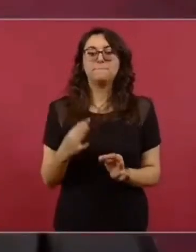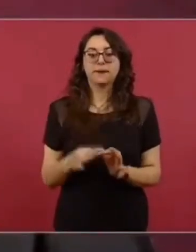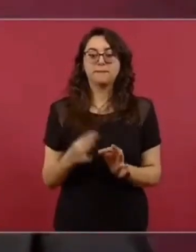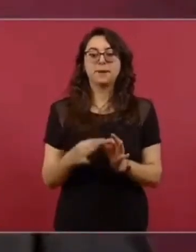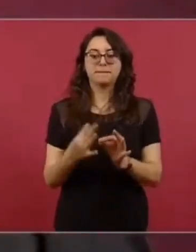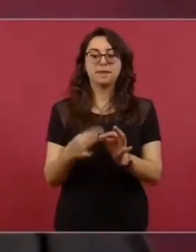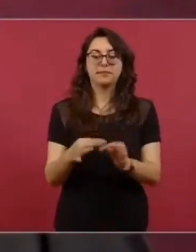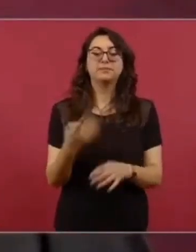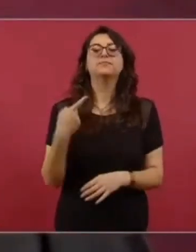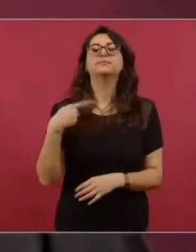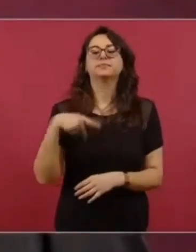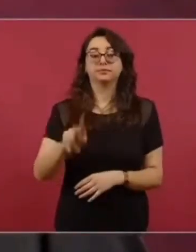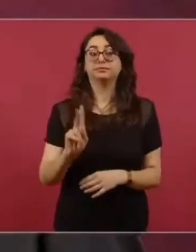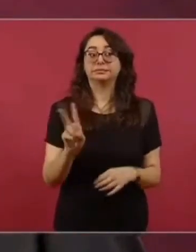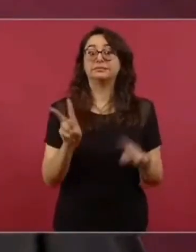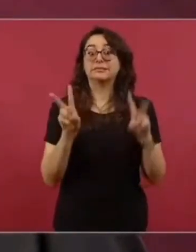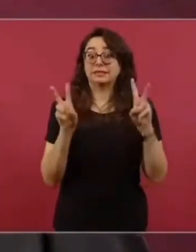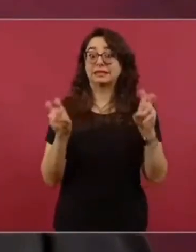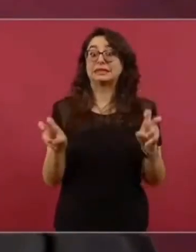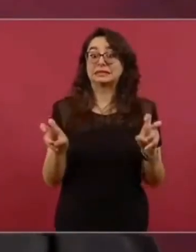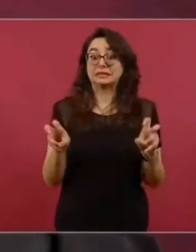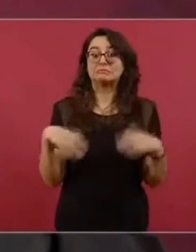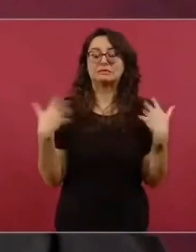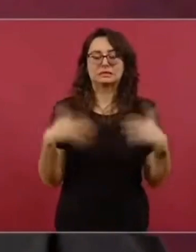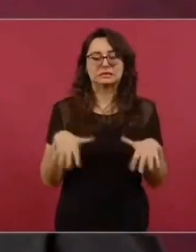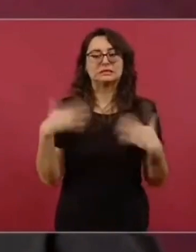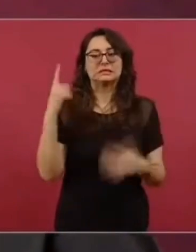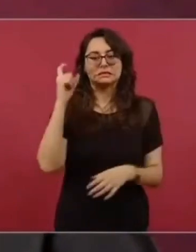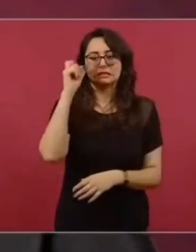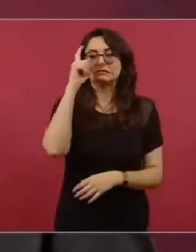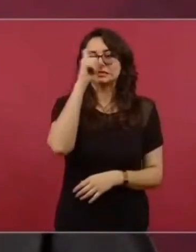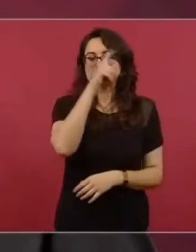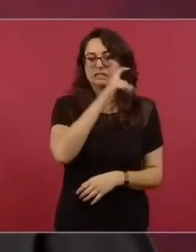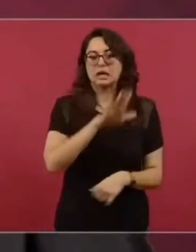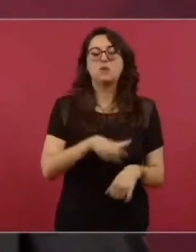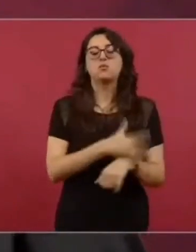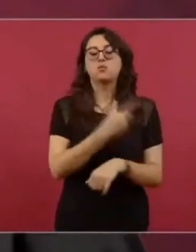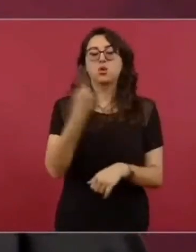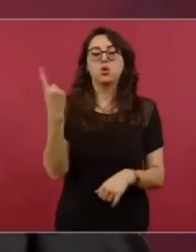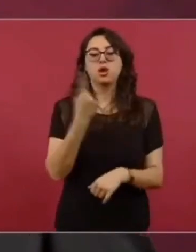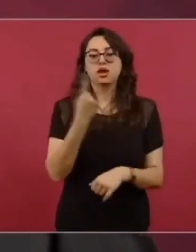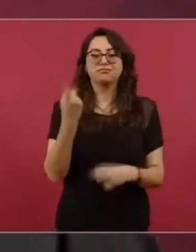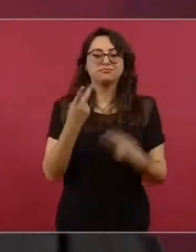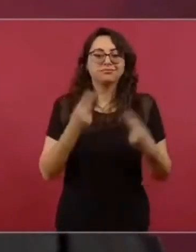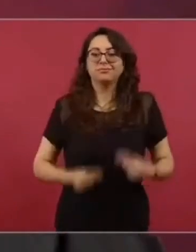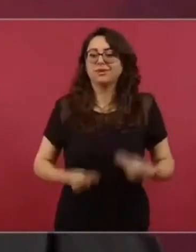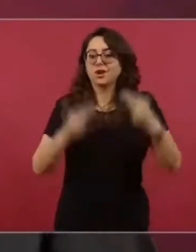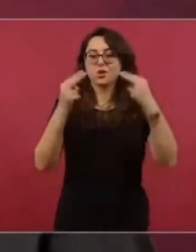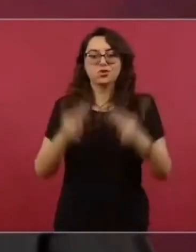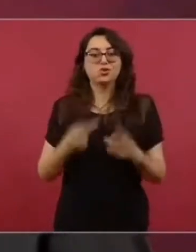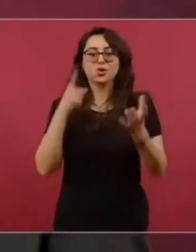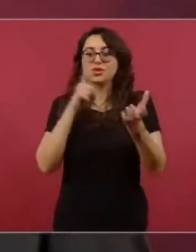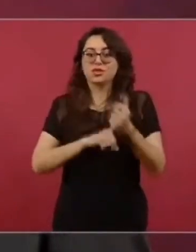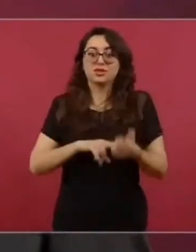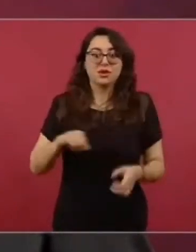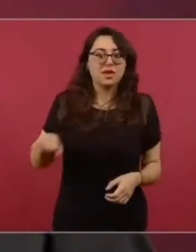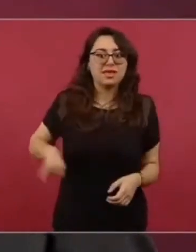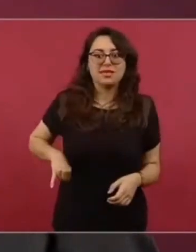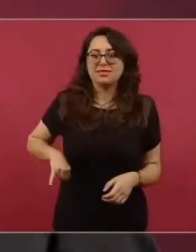sí es un tema muy delicado porque son intereses lo que tú